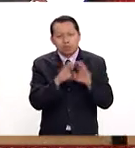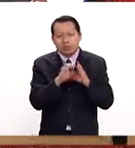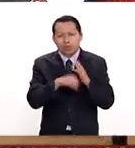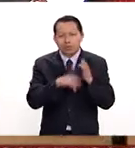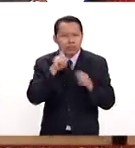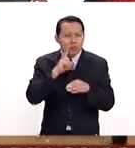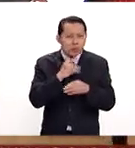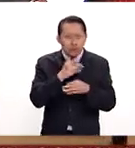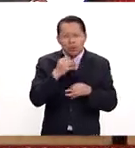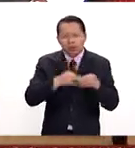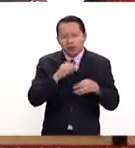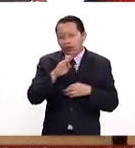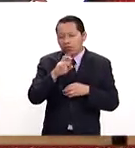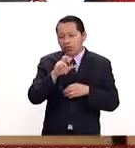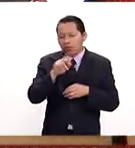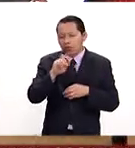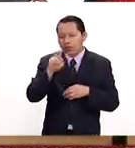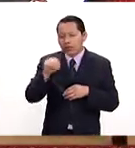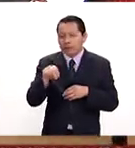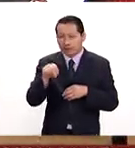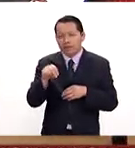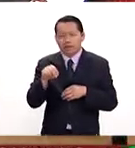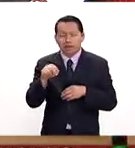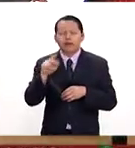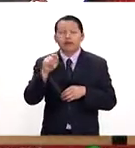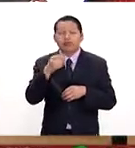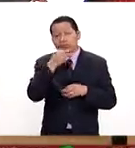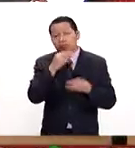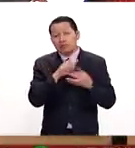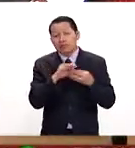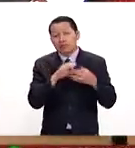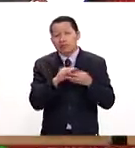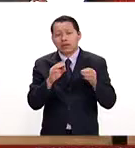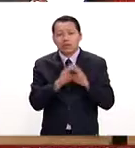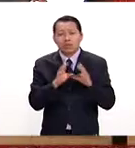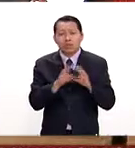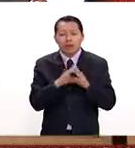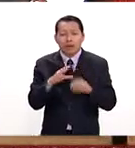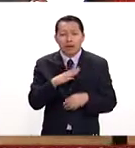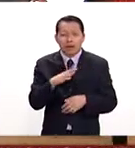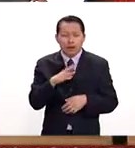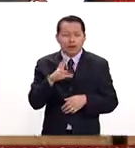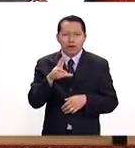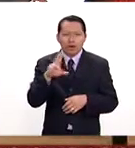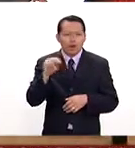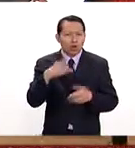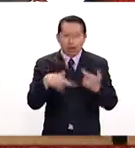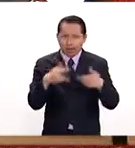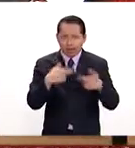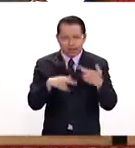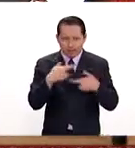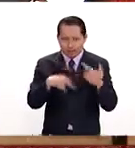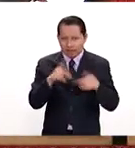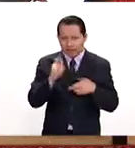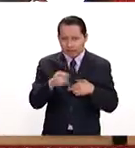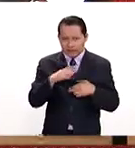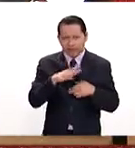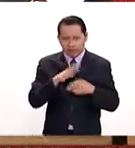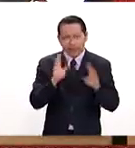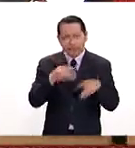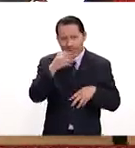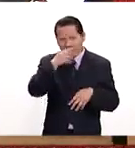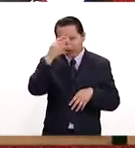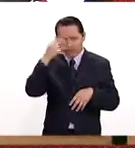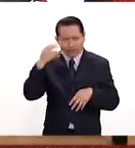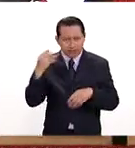jueza de Brooklyn, Sí, por sí, ejemplo, sí. Ann Donnelly, dictaminó más bien que no se regresaran a aquellos que ya contaban con visas,